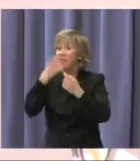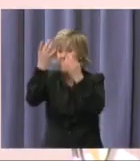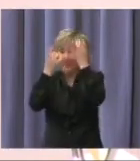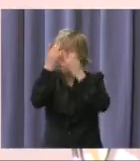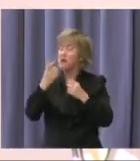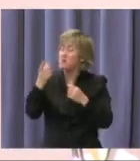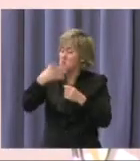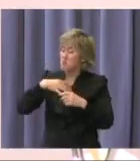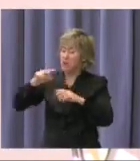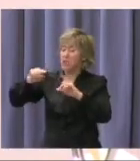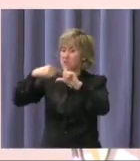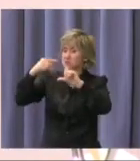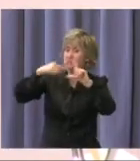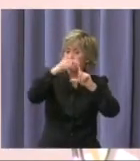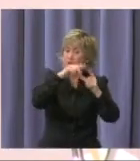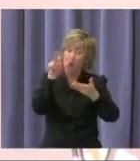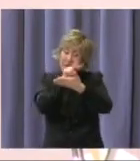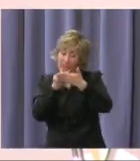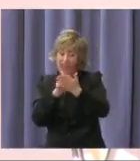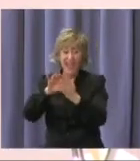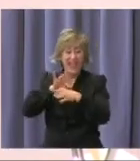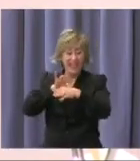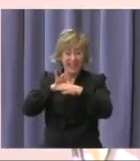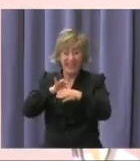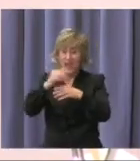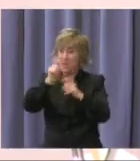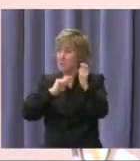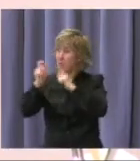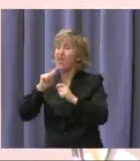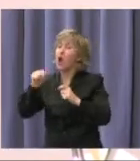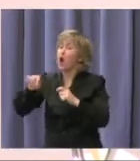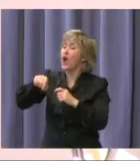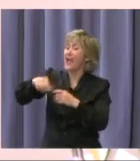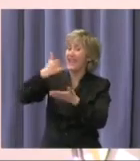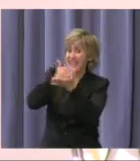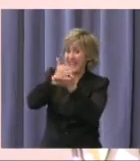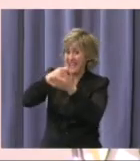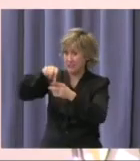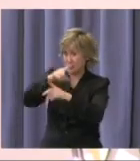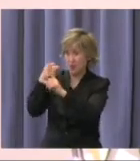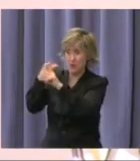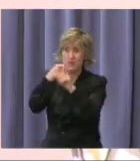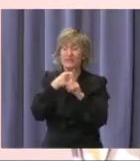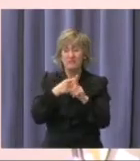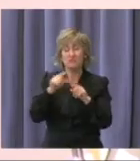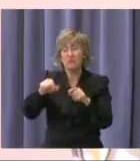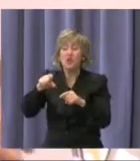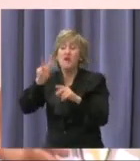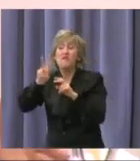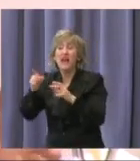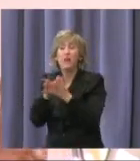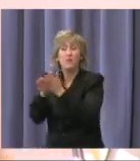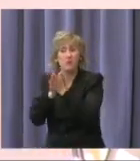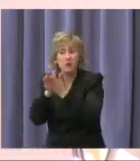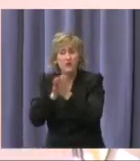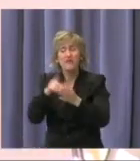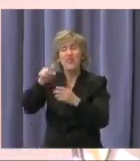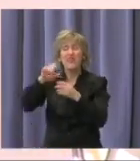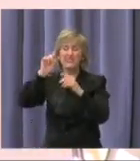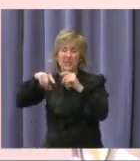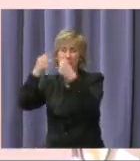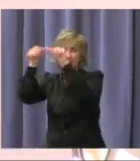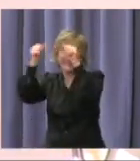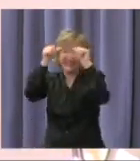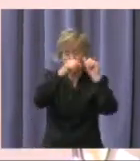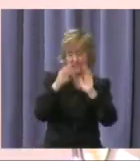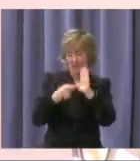podéis escribir cuando la leáis y ojalá la uséis en clase y ojalá os motive y ojalá podáis romper estereotipos y